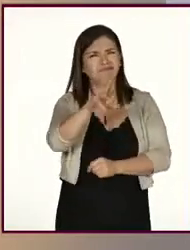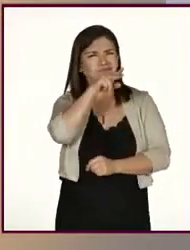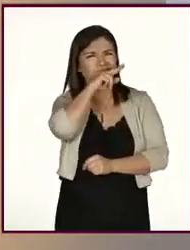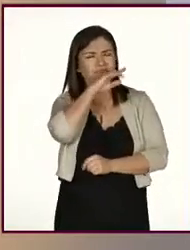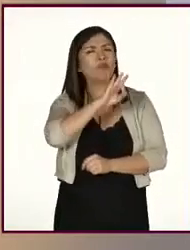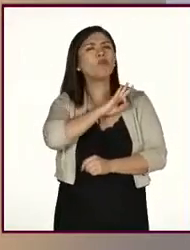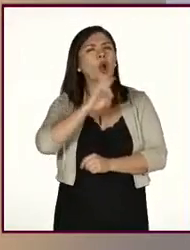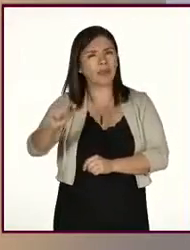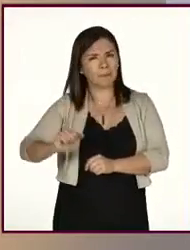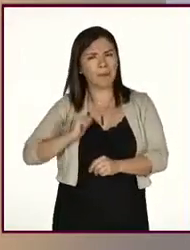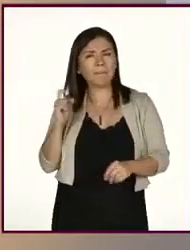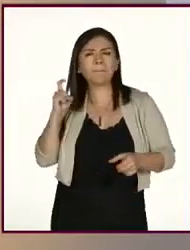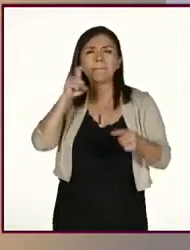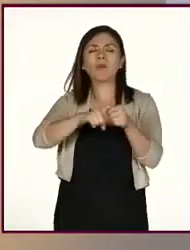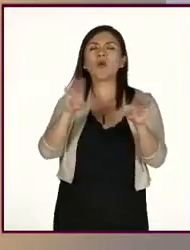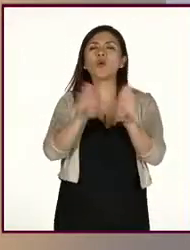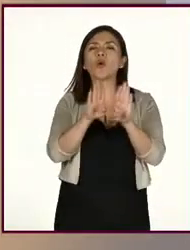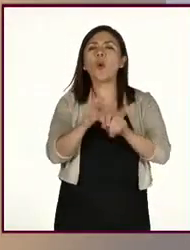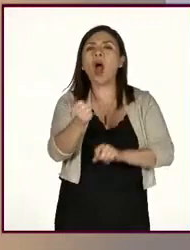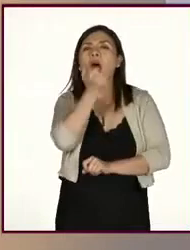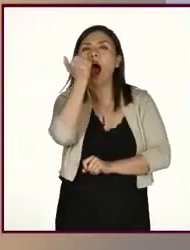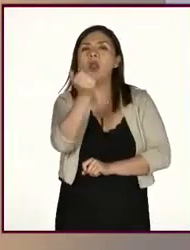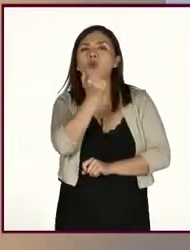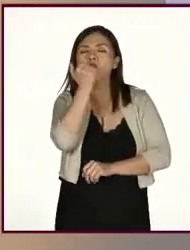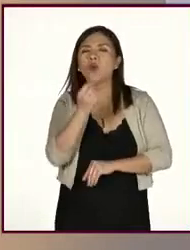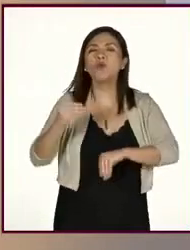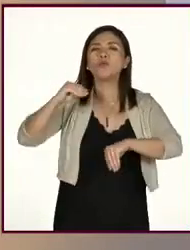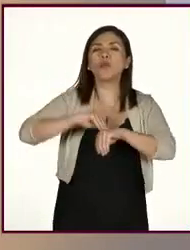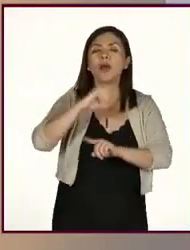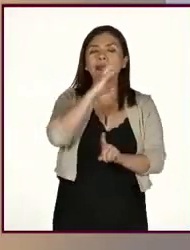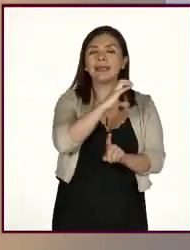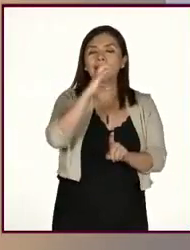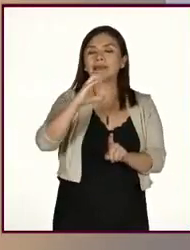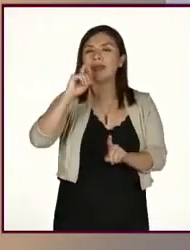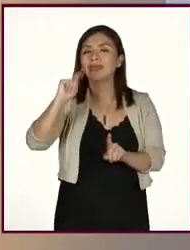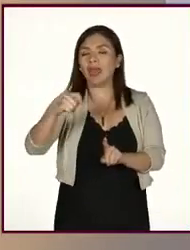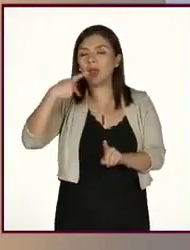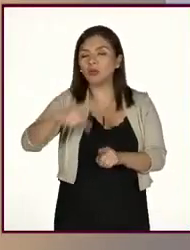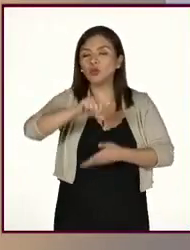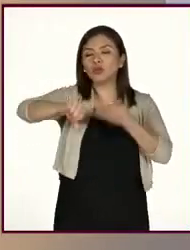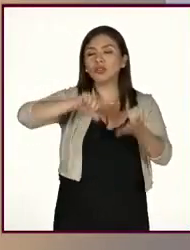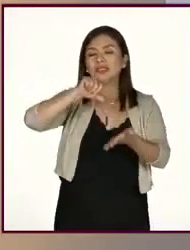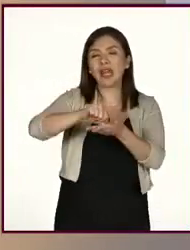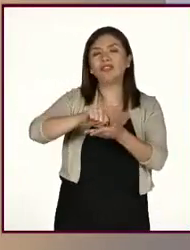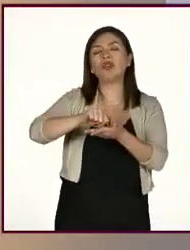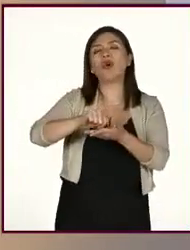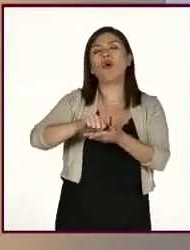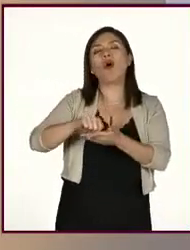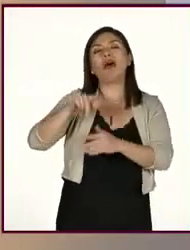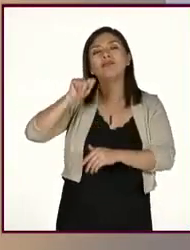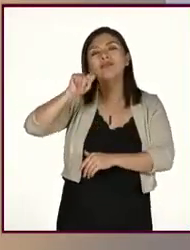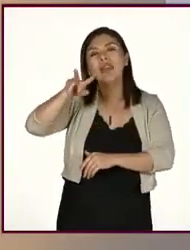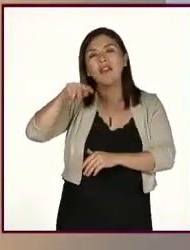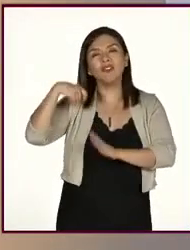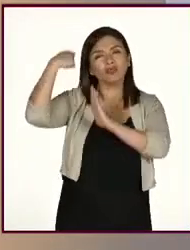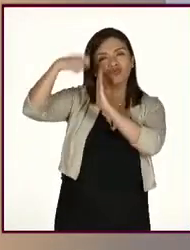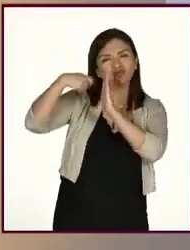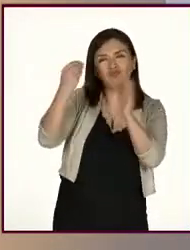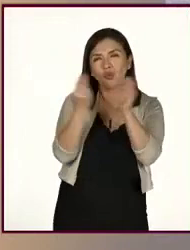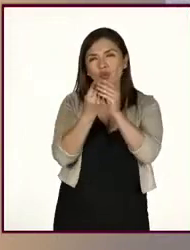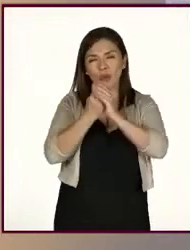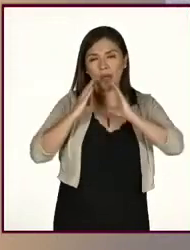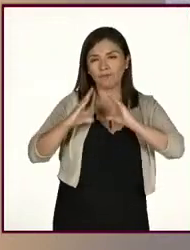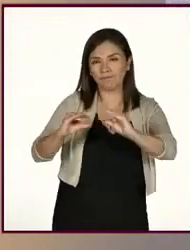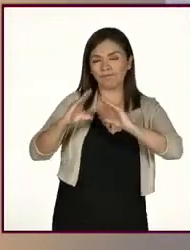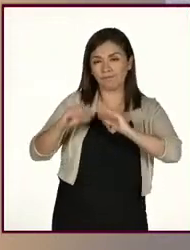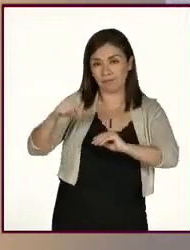preocupen. Pueden registrarse con el perfil de estudiante y colocar la clave del centro de trabajo o CCT del Centro de